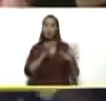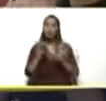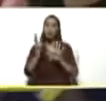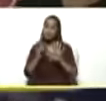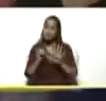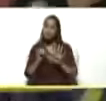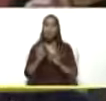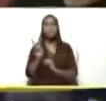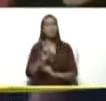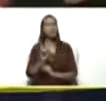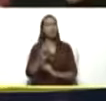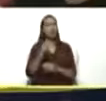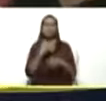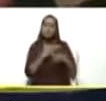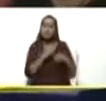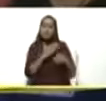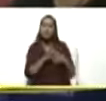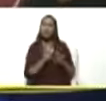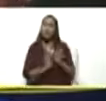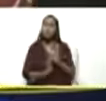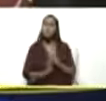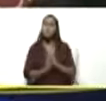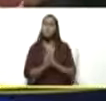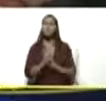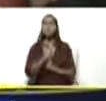las 7 transformaciones y el plan de la patria